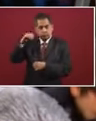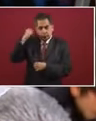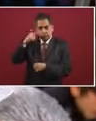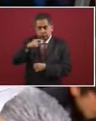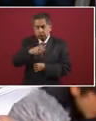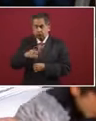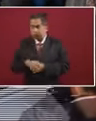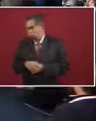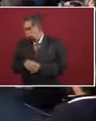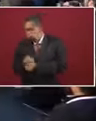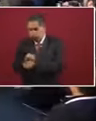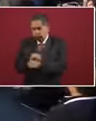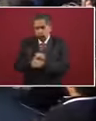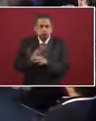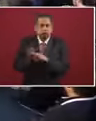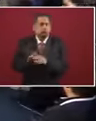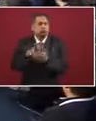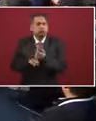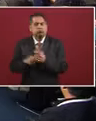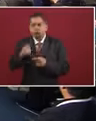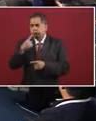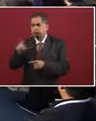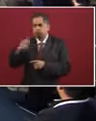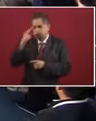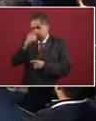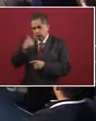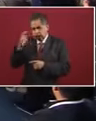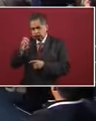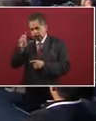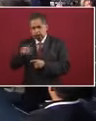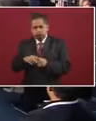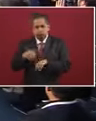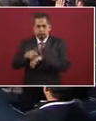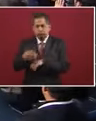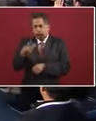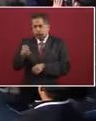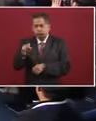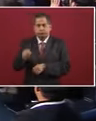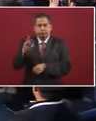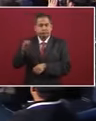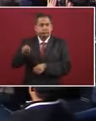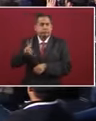se estuvo resolviendo un recurso de revisión, el